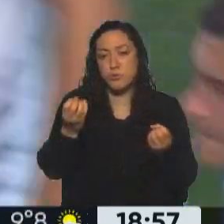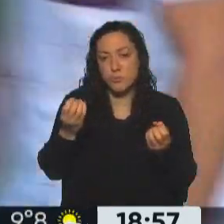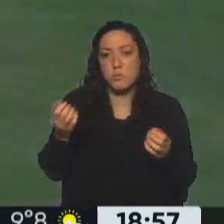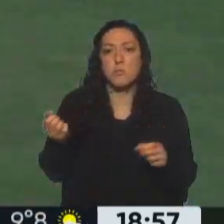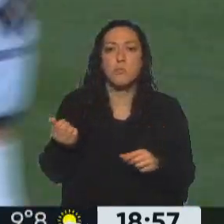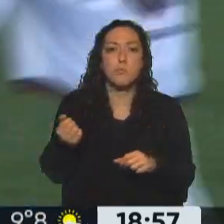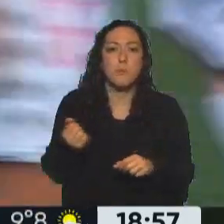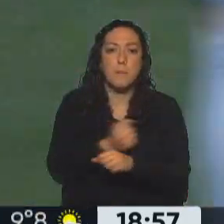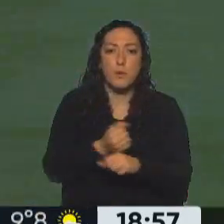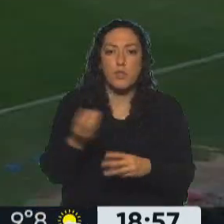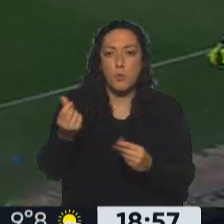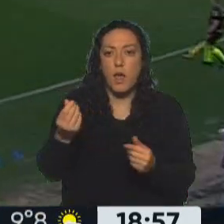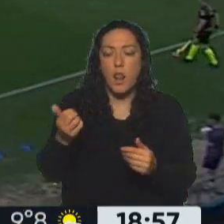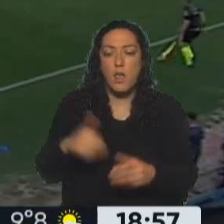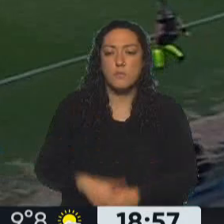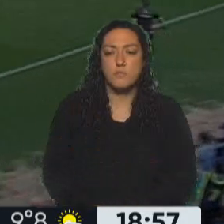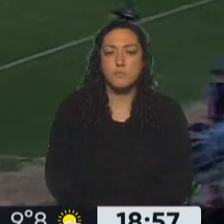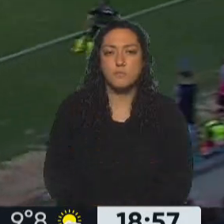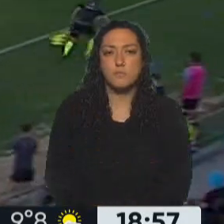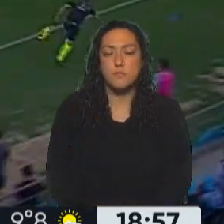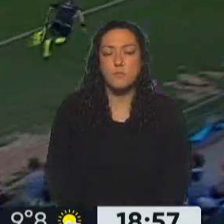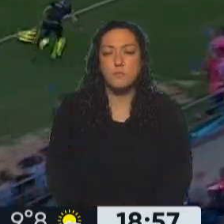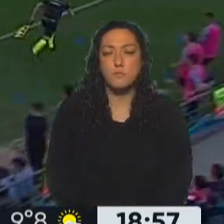válido el gol. Por eso